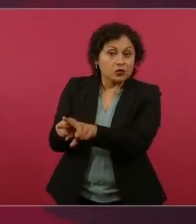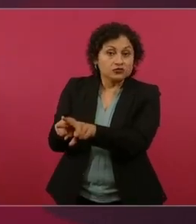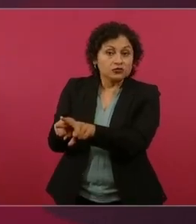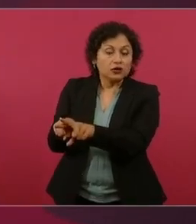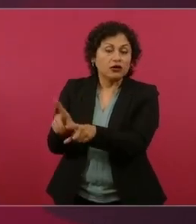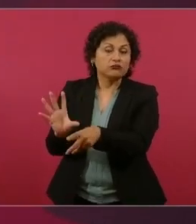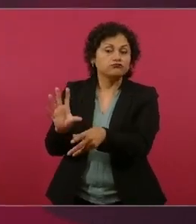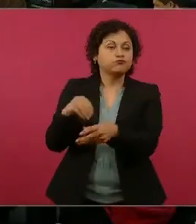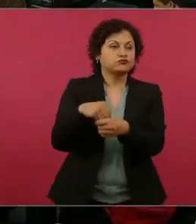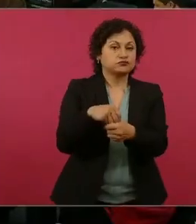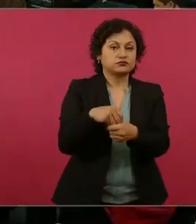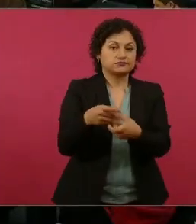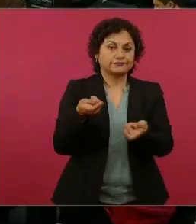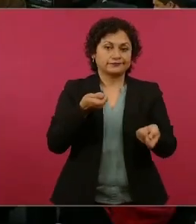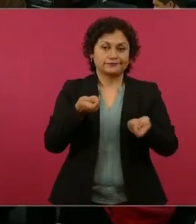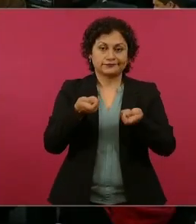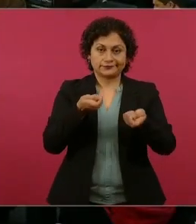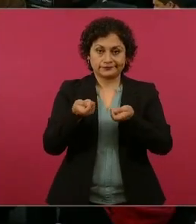dominan, aunque hay